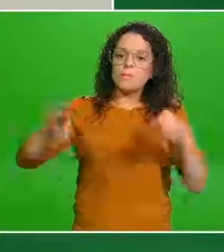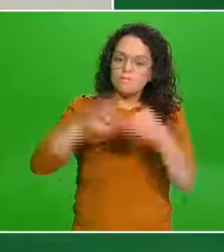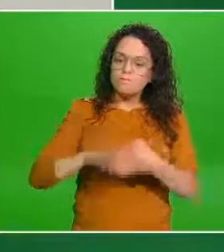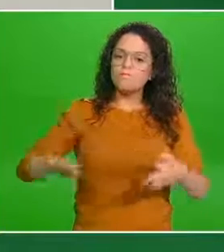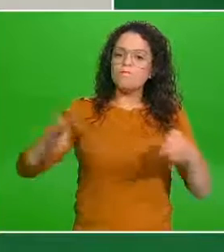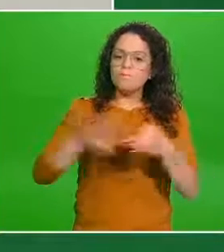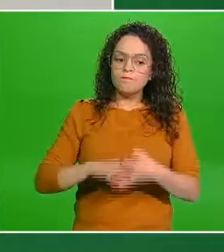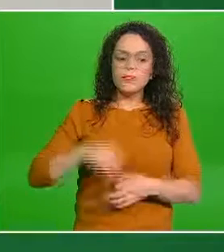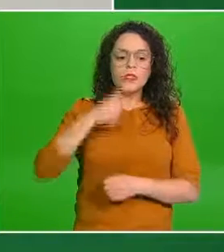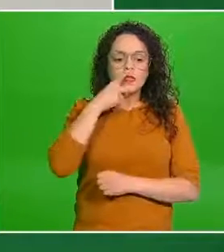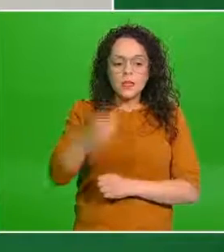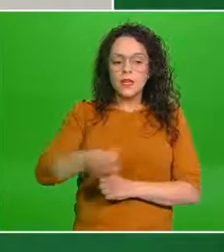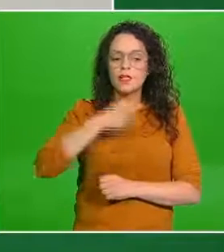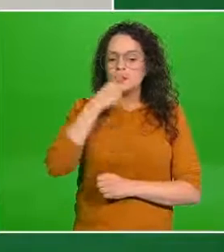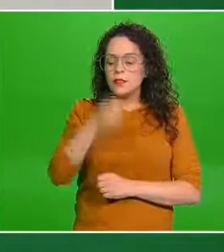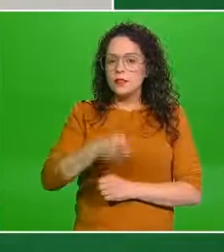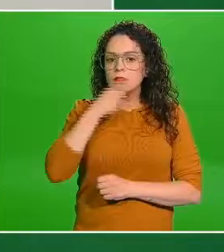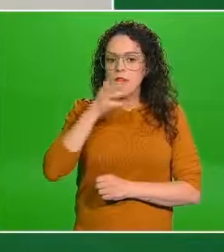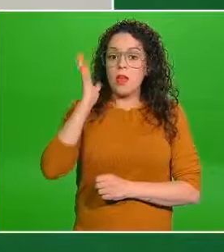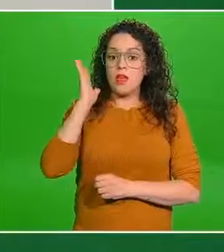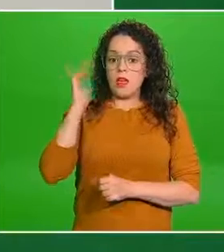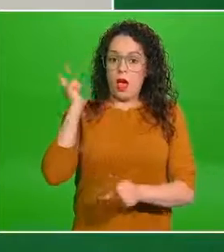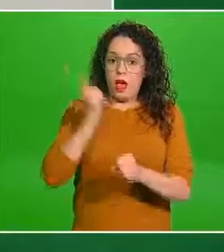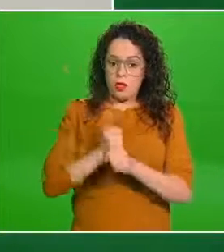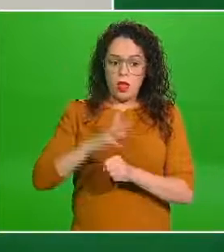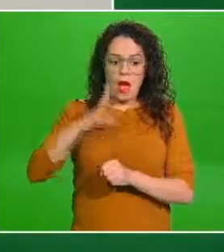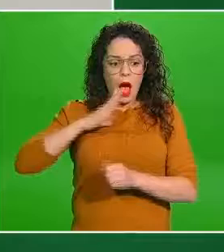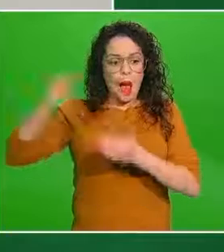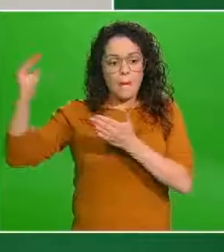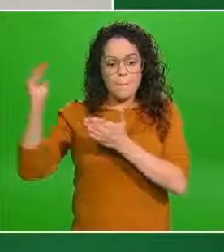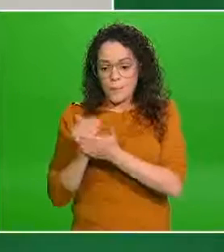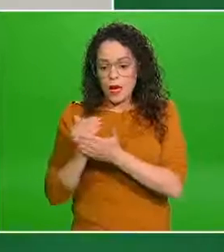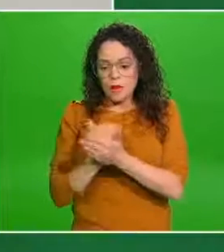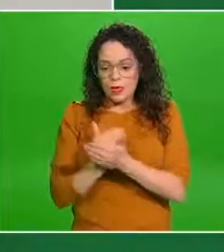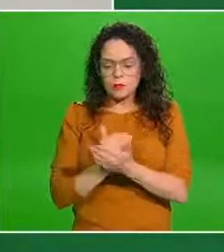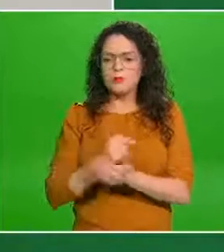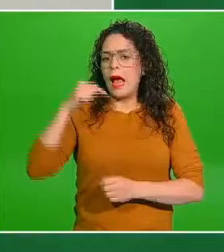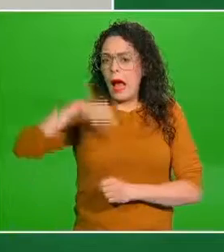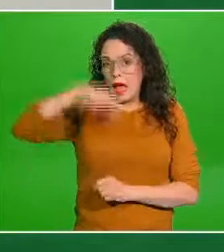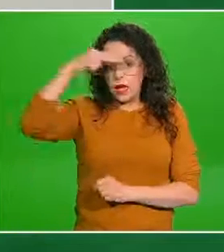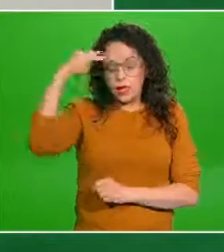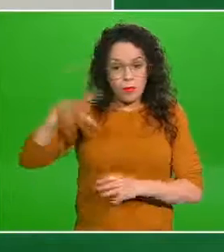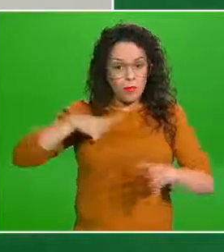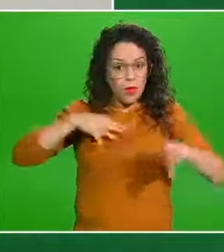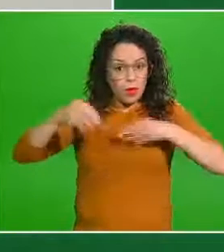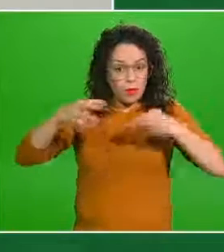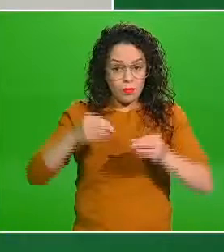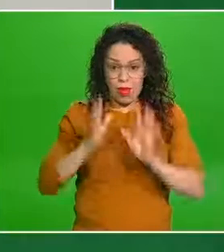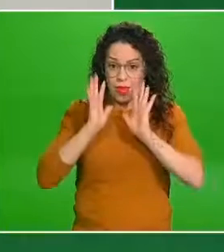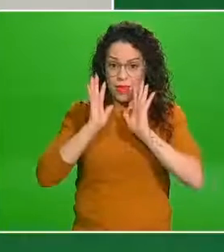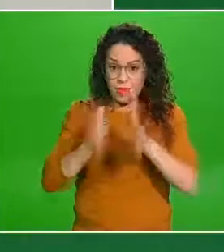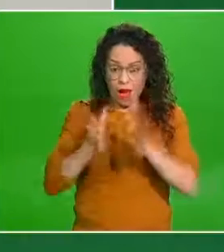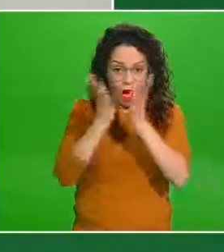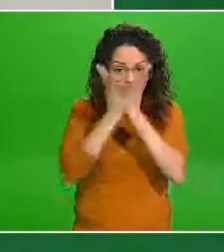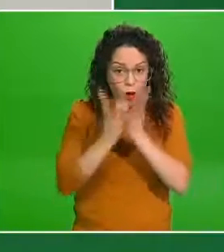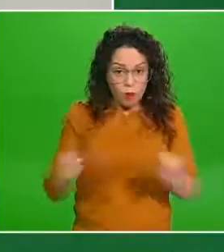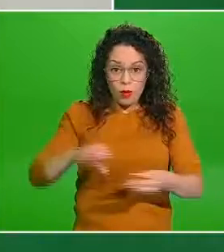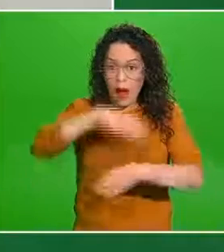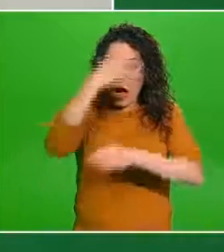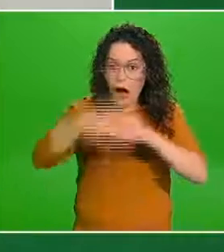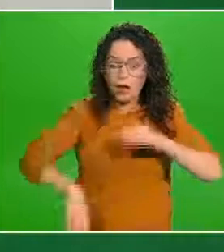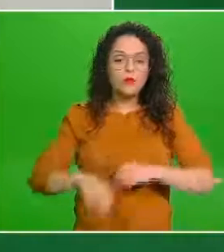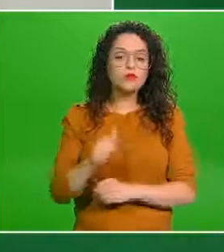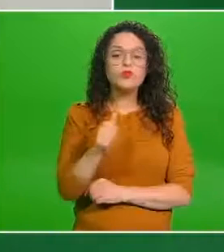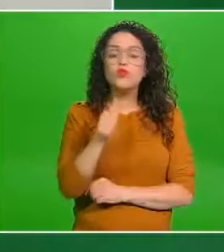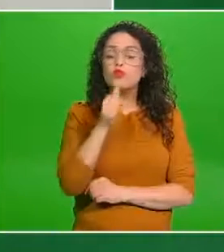del descenso que hemos evidenciado en últimas semanas, la epidemia en México todavía no se ha terminado